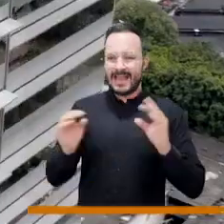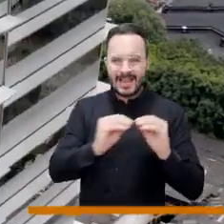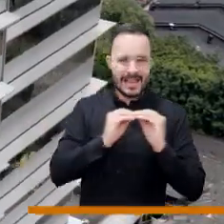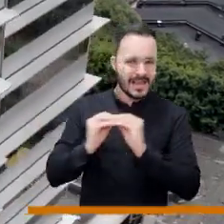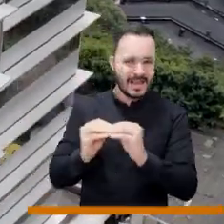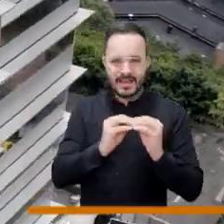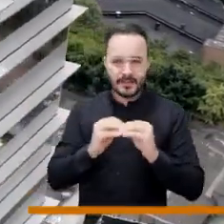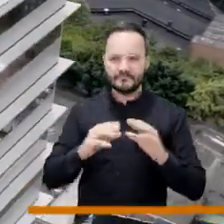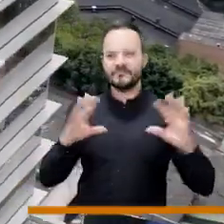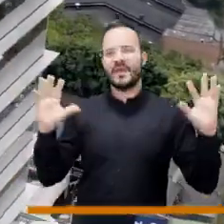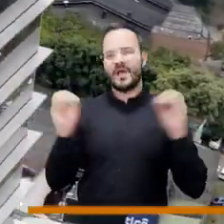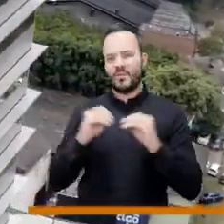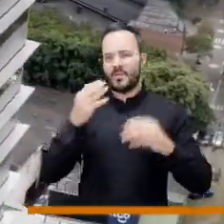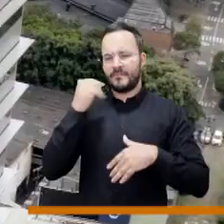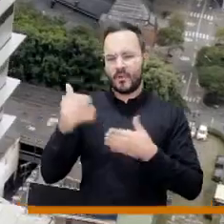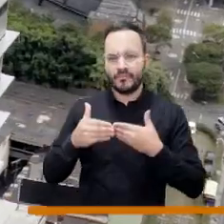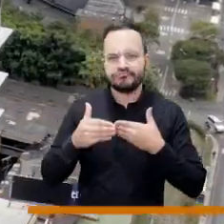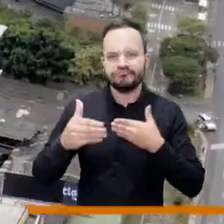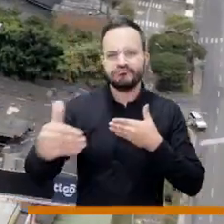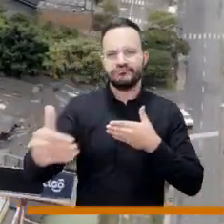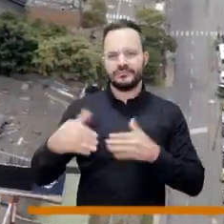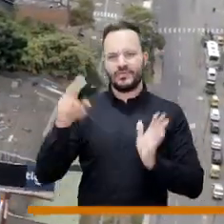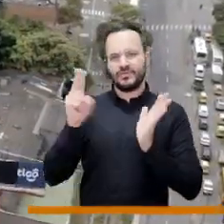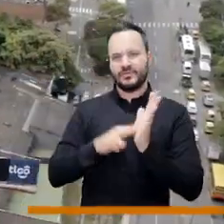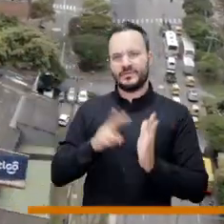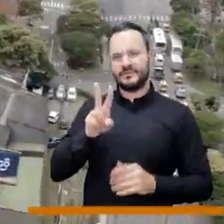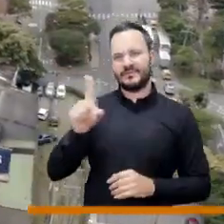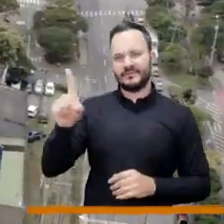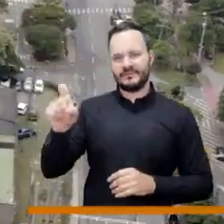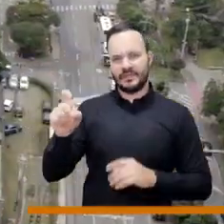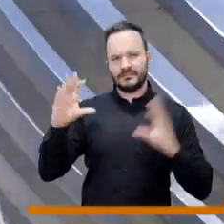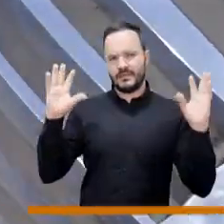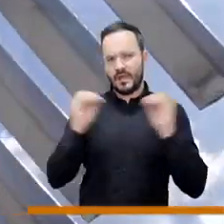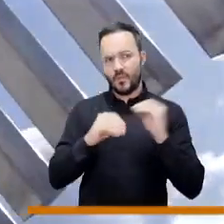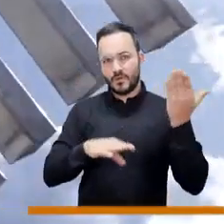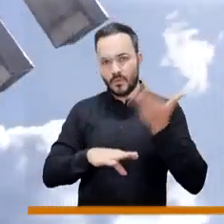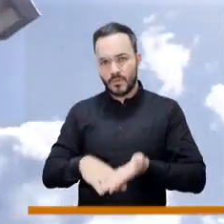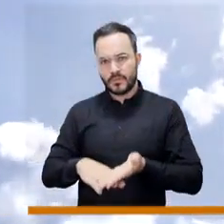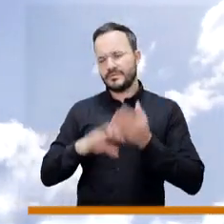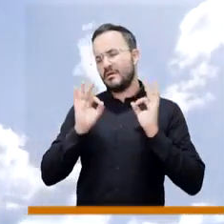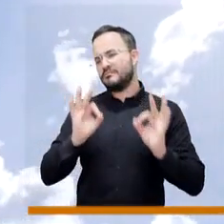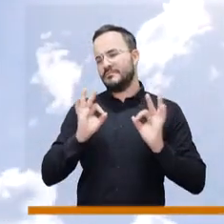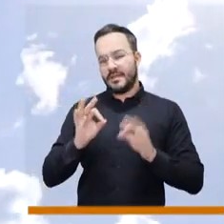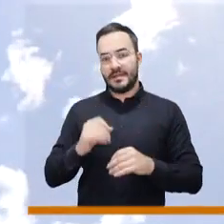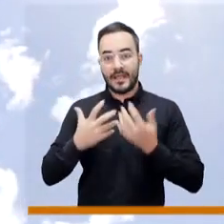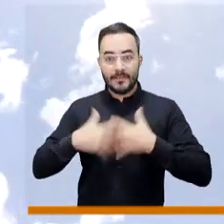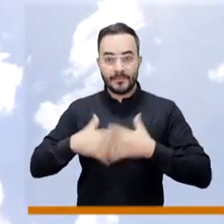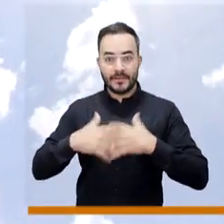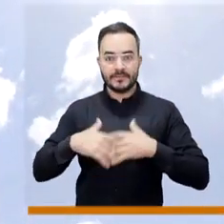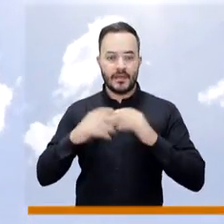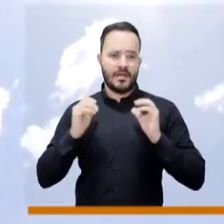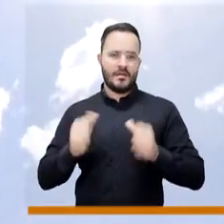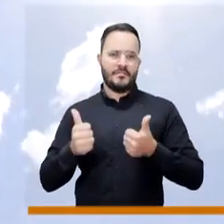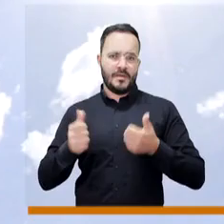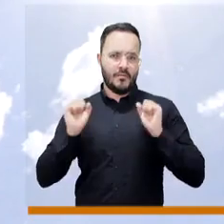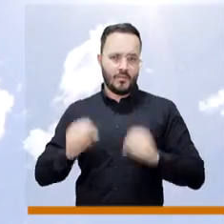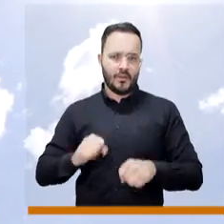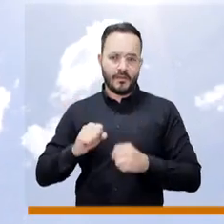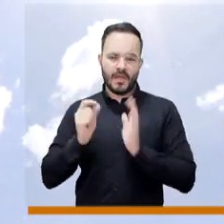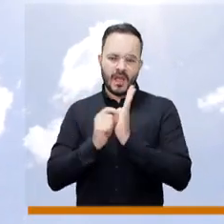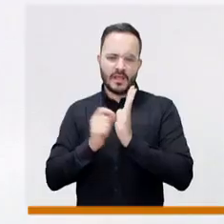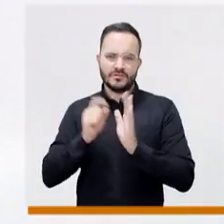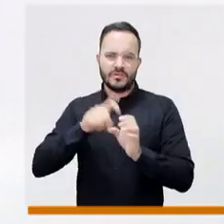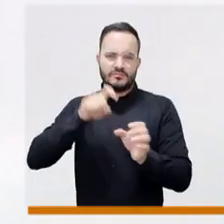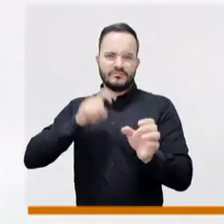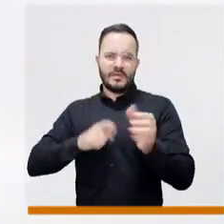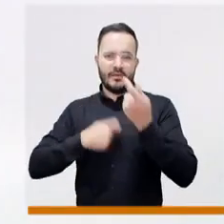diluirse. La multinacional finalmente aceptó extender la cláusula de protección del patrimonio público hasta 2026. Eso le